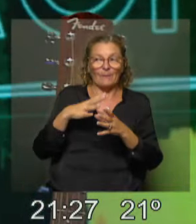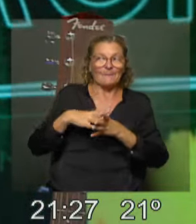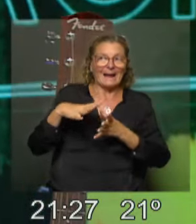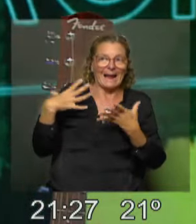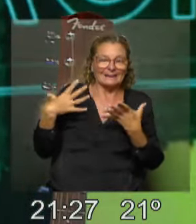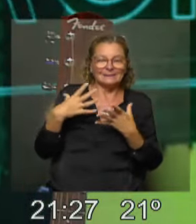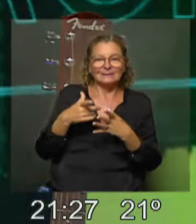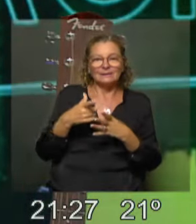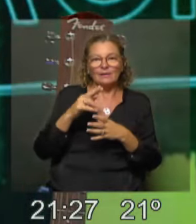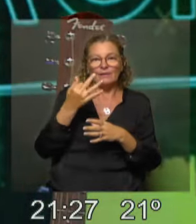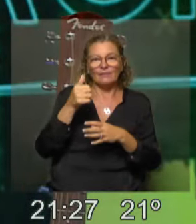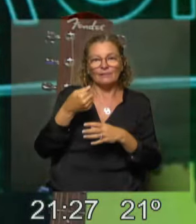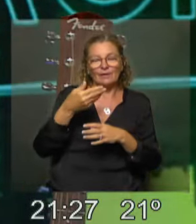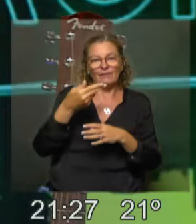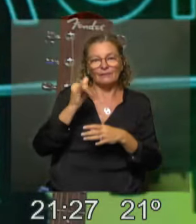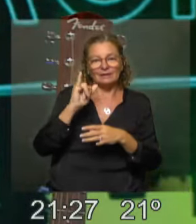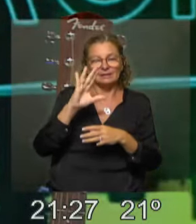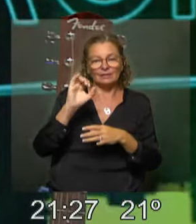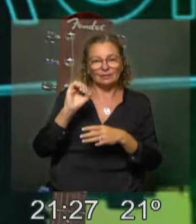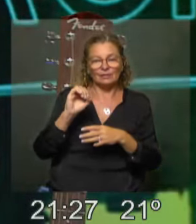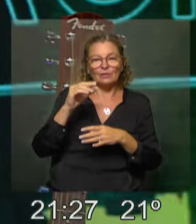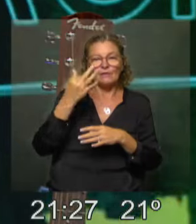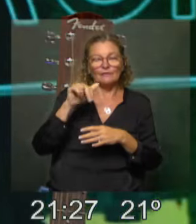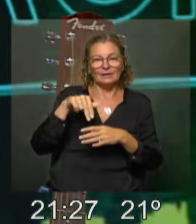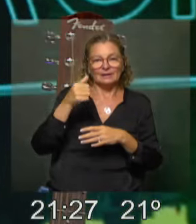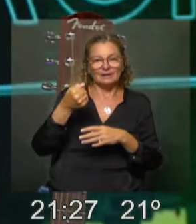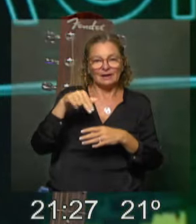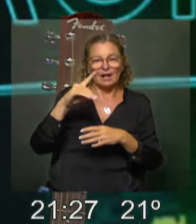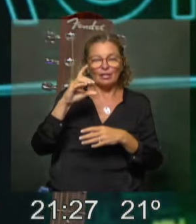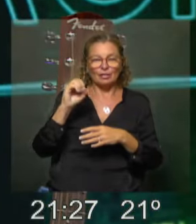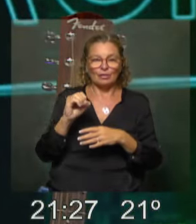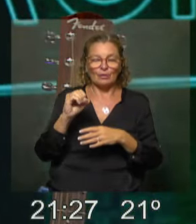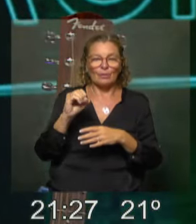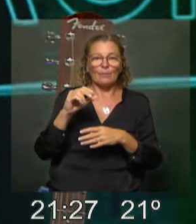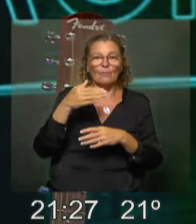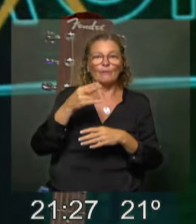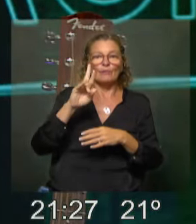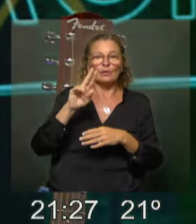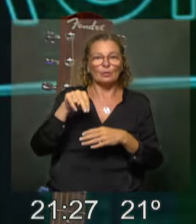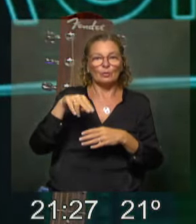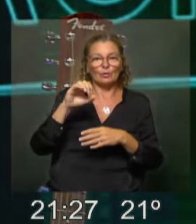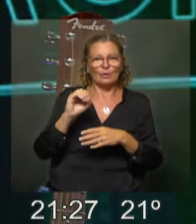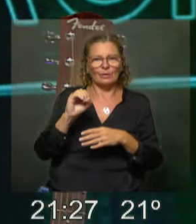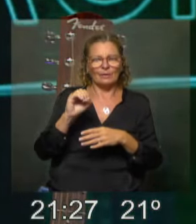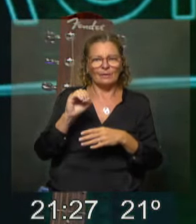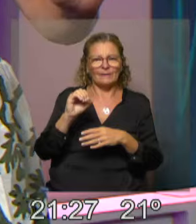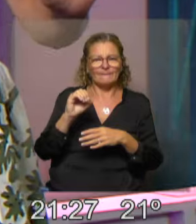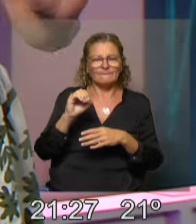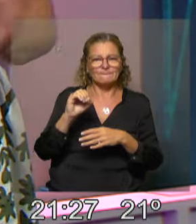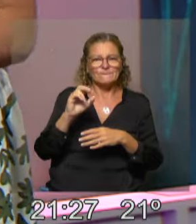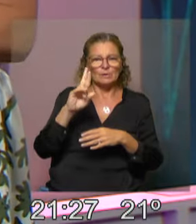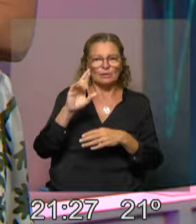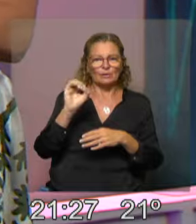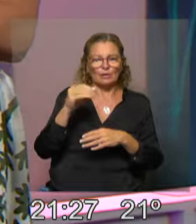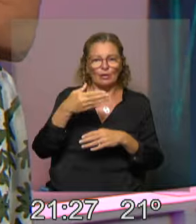a Fabricio Jiménez, Fernando Montiel, Bruno Abreu y... los tengo acá, y Rodolfo, ¿eh?